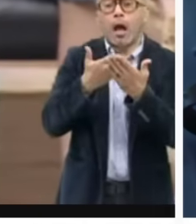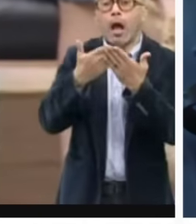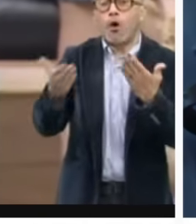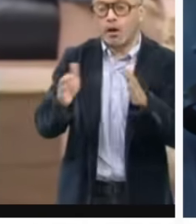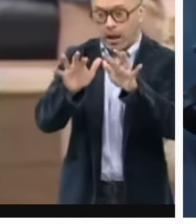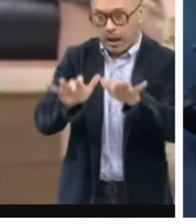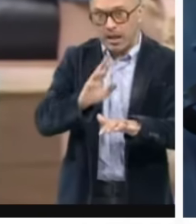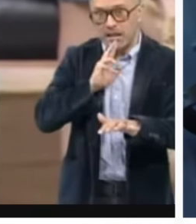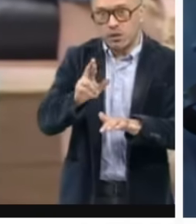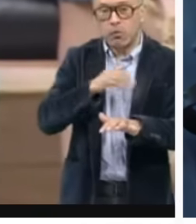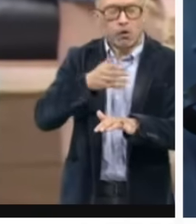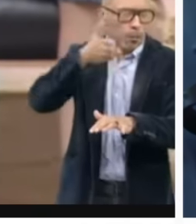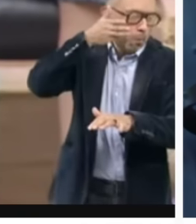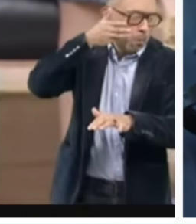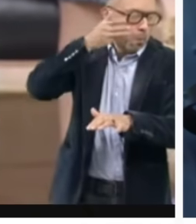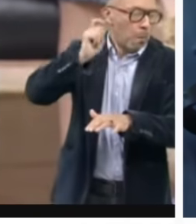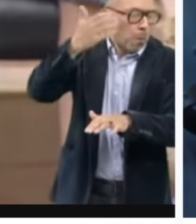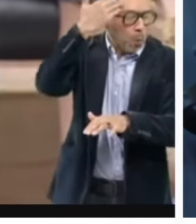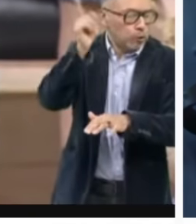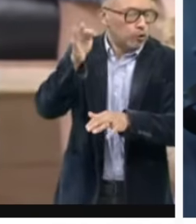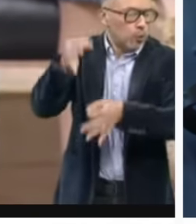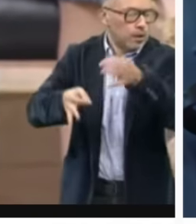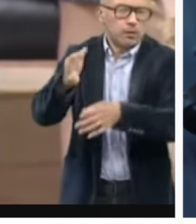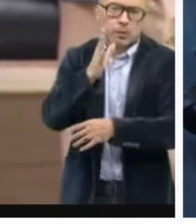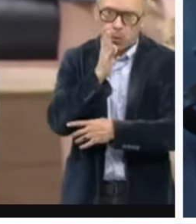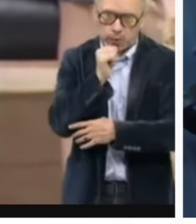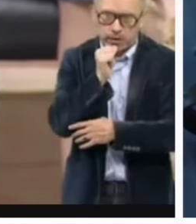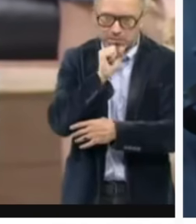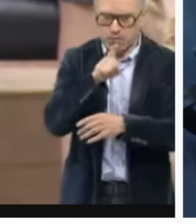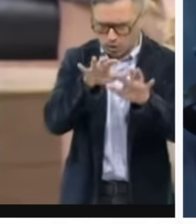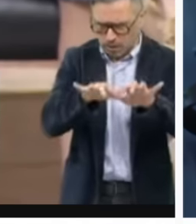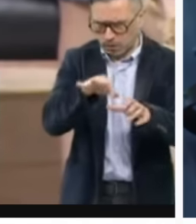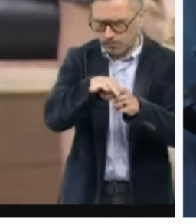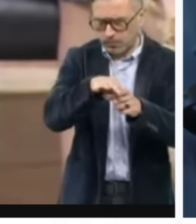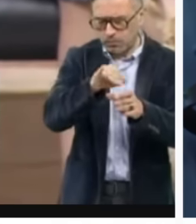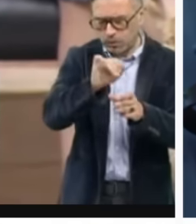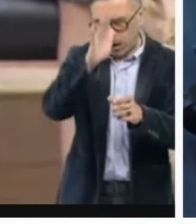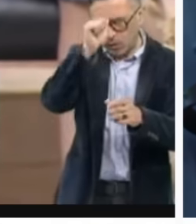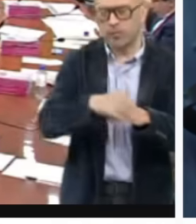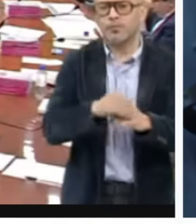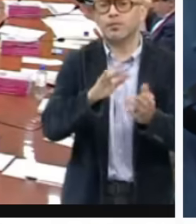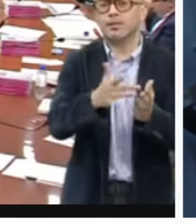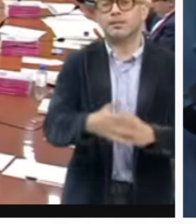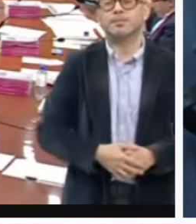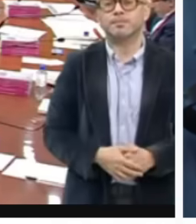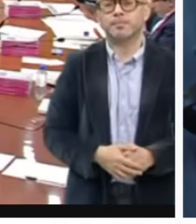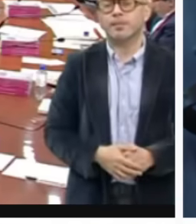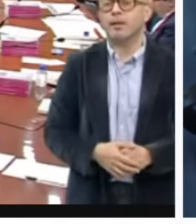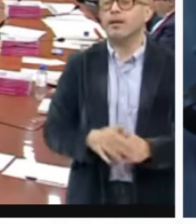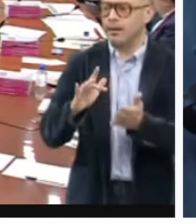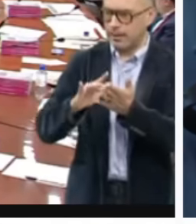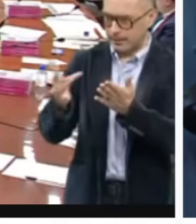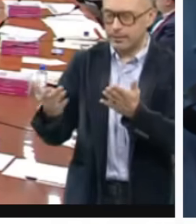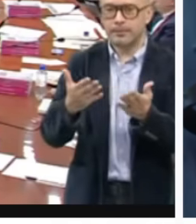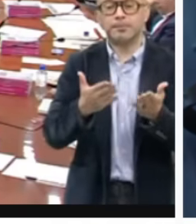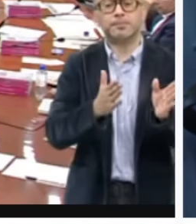podemos prejuzgar, creo que sí podría complementar la respuesta. Entonces, yo acompañaría eso. Gracias, presidenta. Gracias. Adelante, señor representante